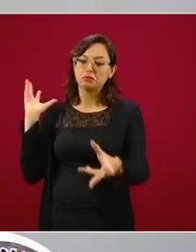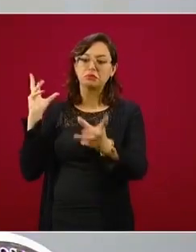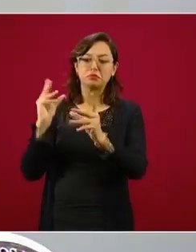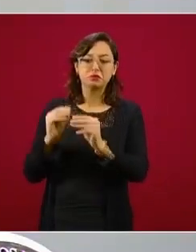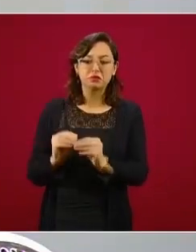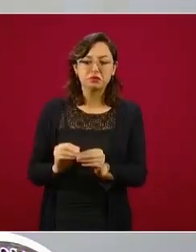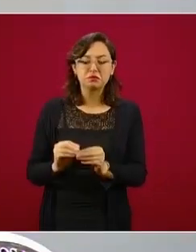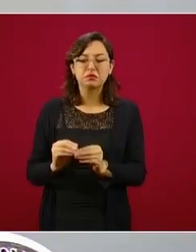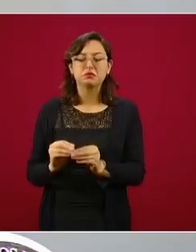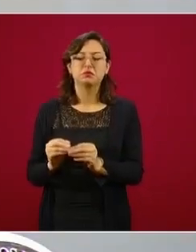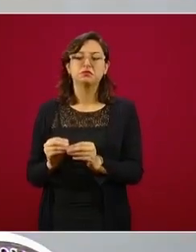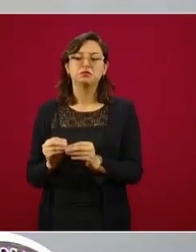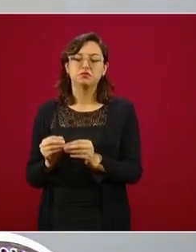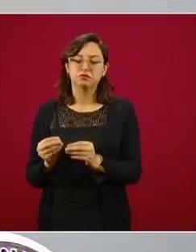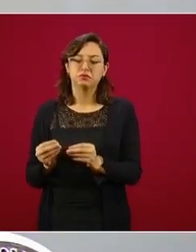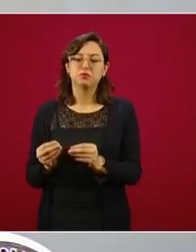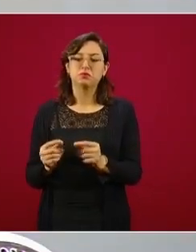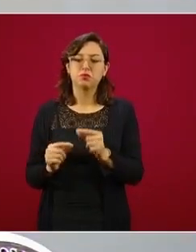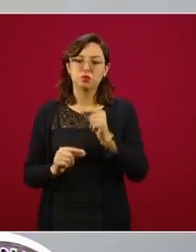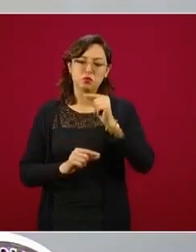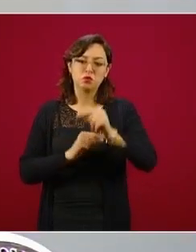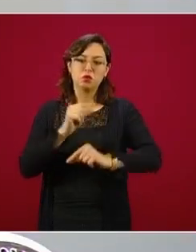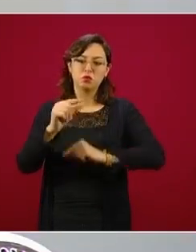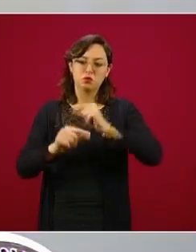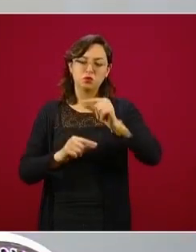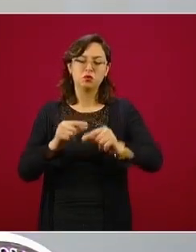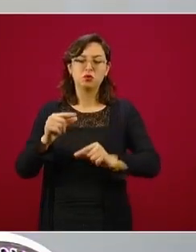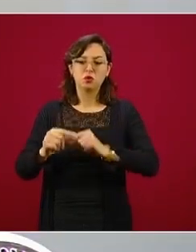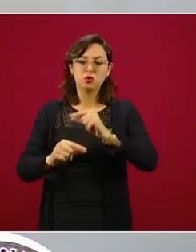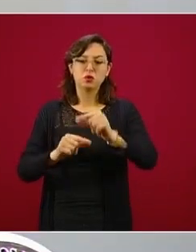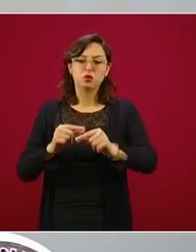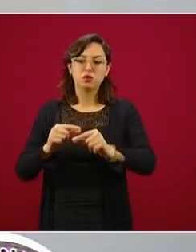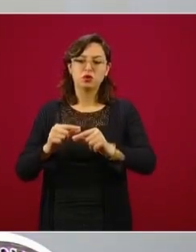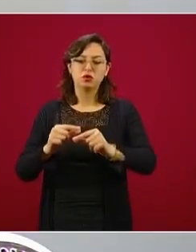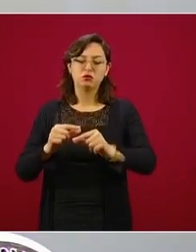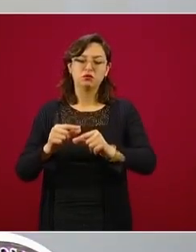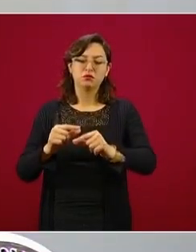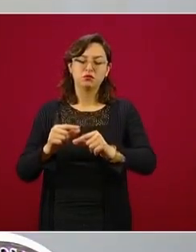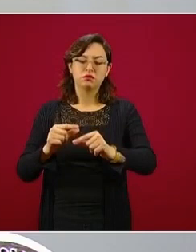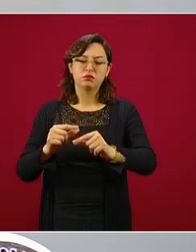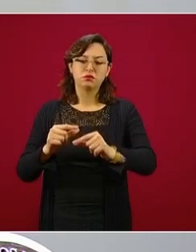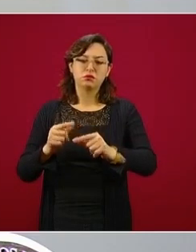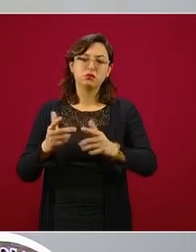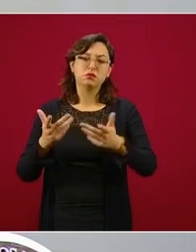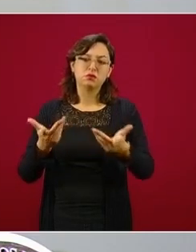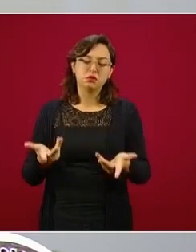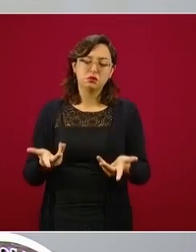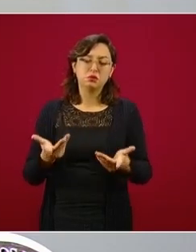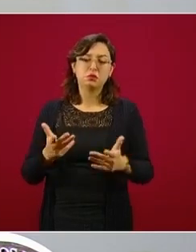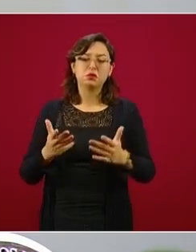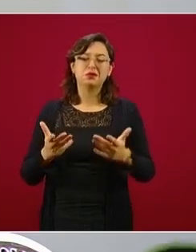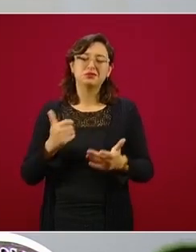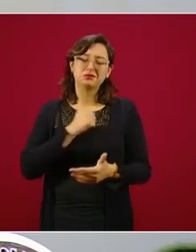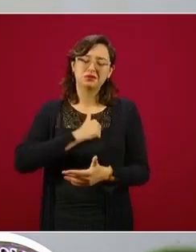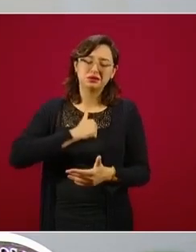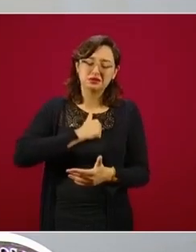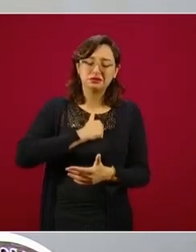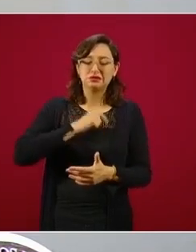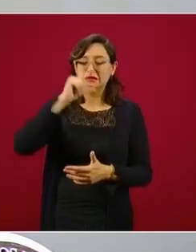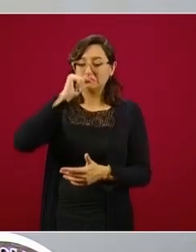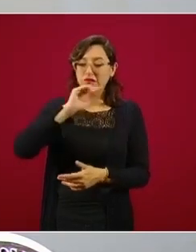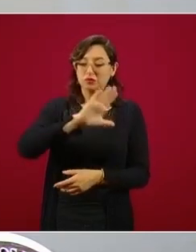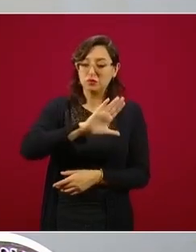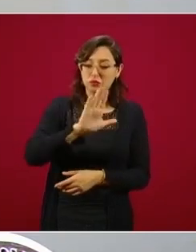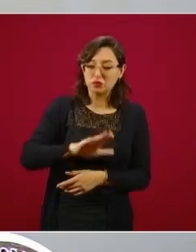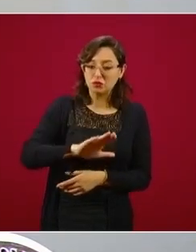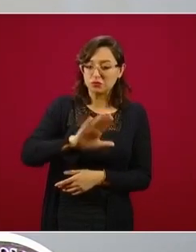algún momento empezará a haber una disparidad, una diferencia entre estos lamentables eventos